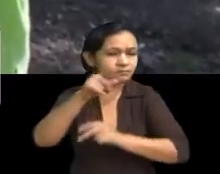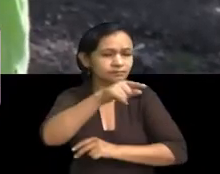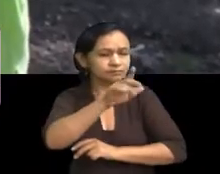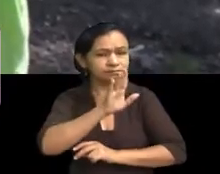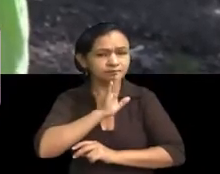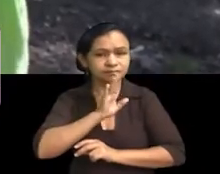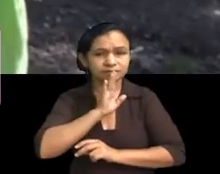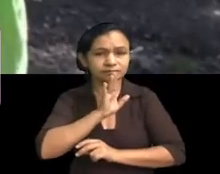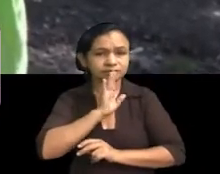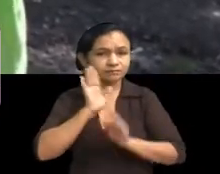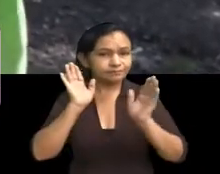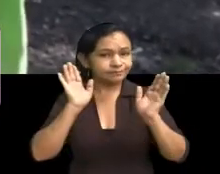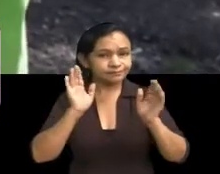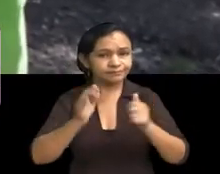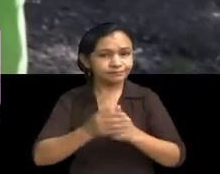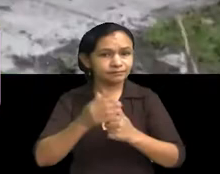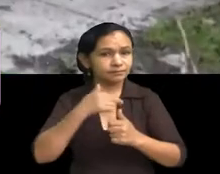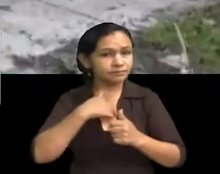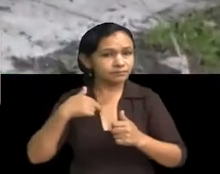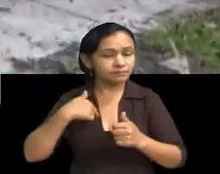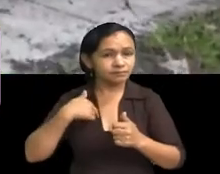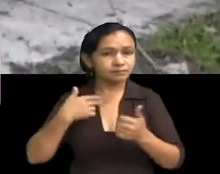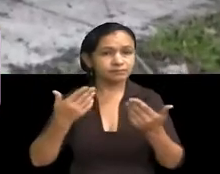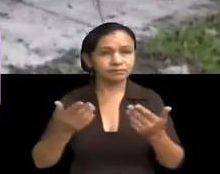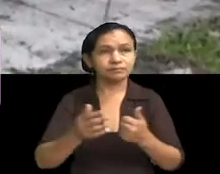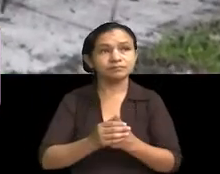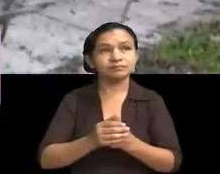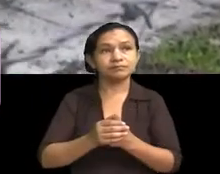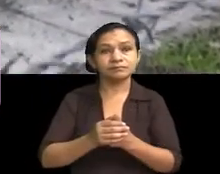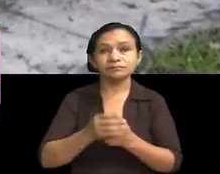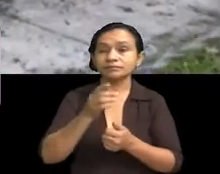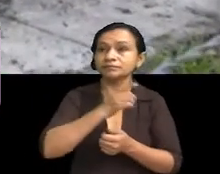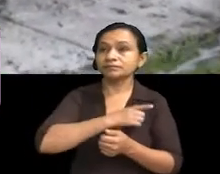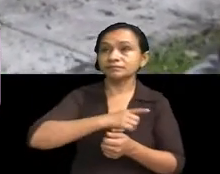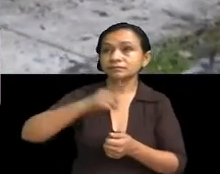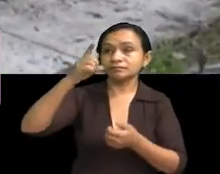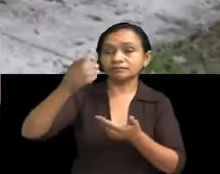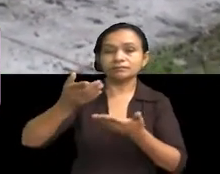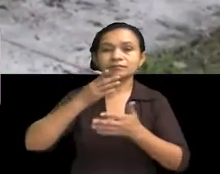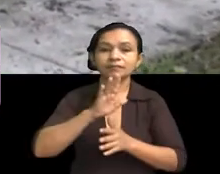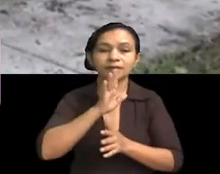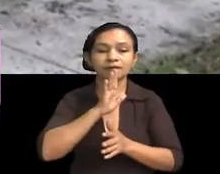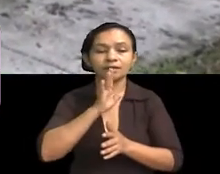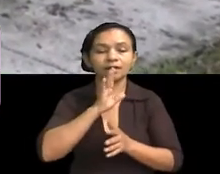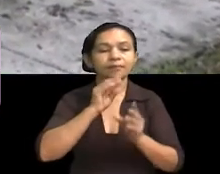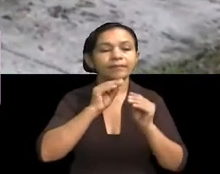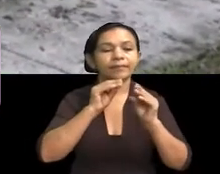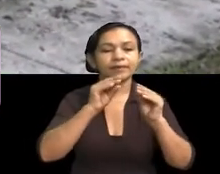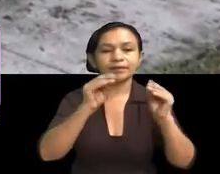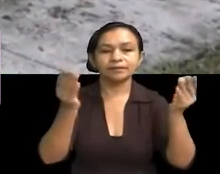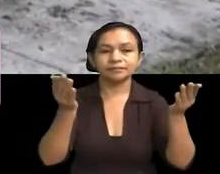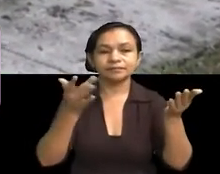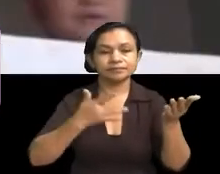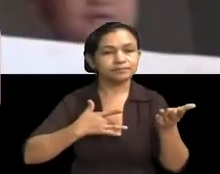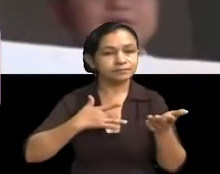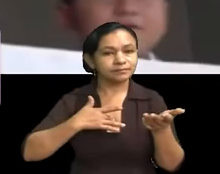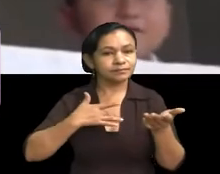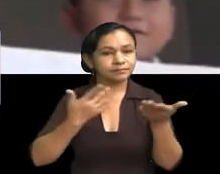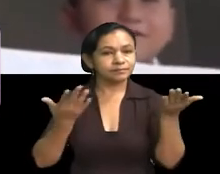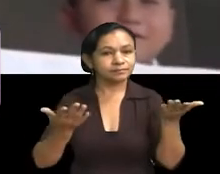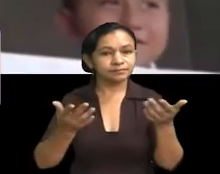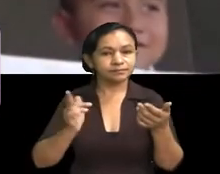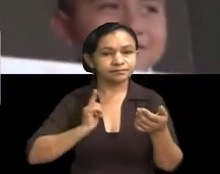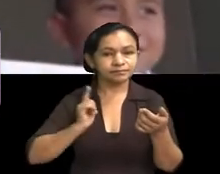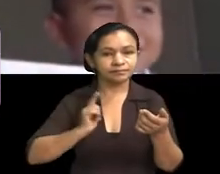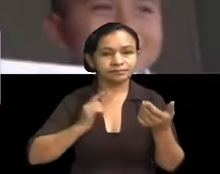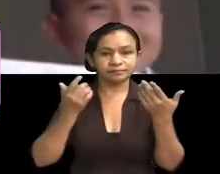hablan lo hacen por esa virtud que nos ha dado todo el Todopoderoso de poder hablar sin necesidad de tener que